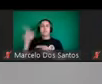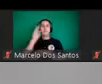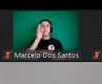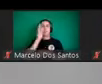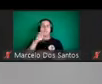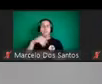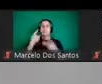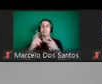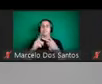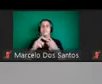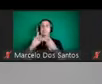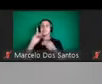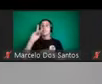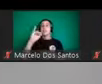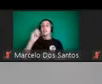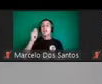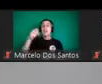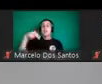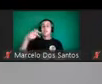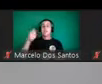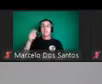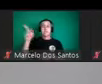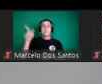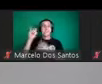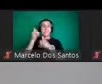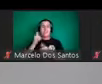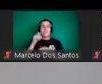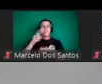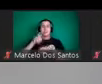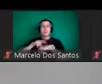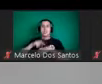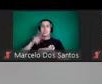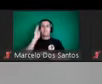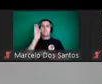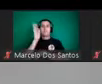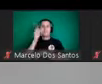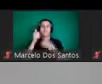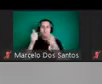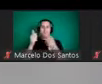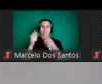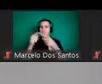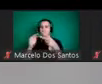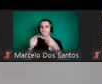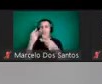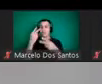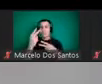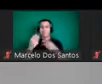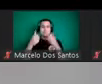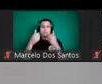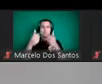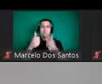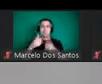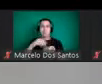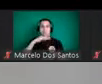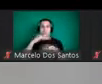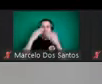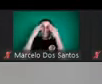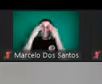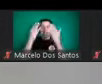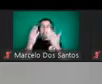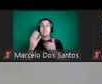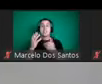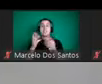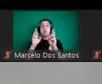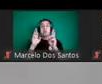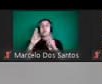un poco a Diana, la expositora también de la tarde, y pues que sea realmente una tarea, una jornada